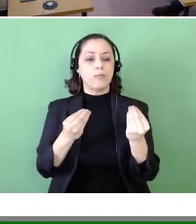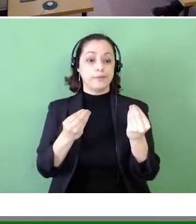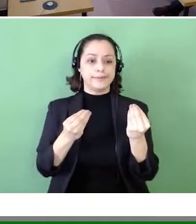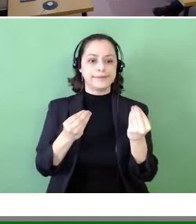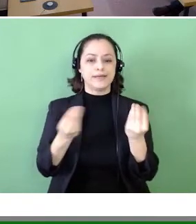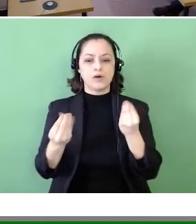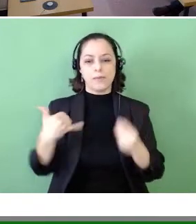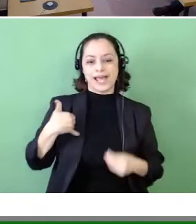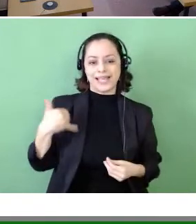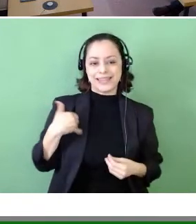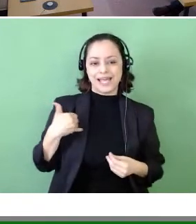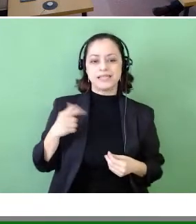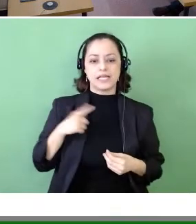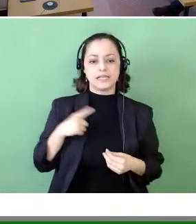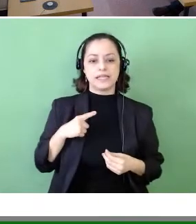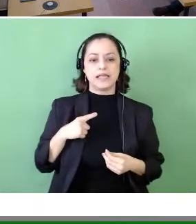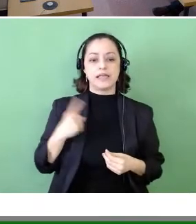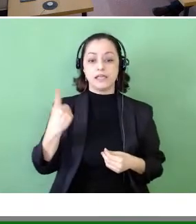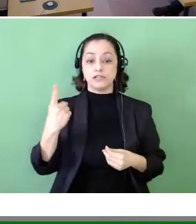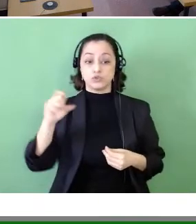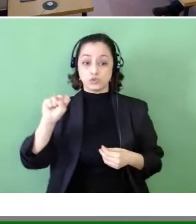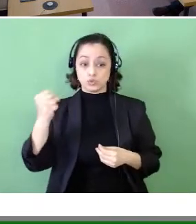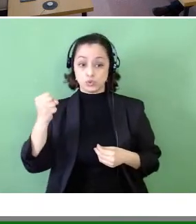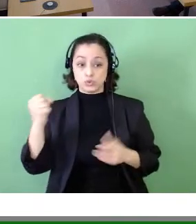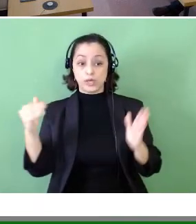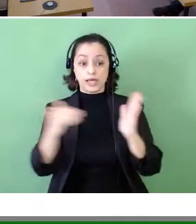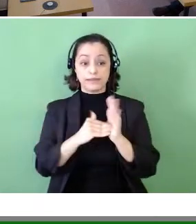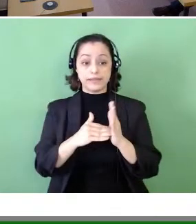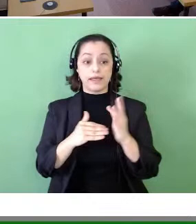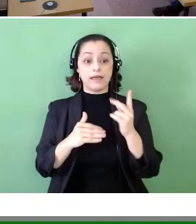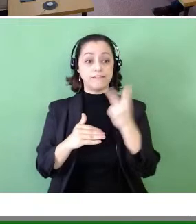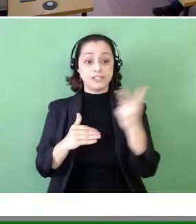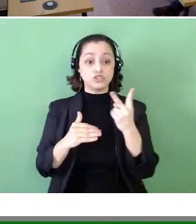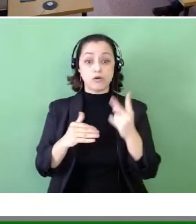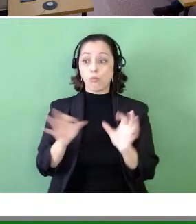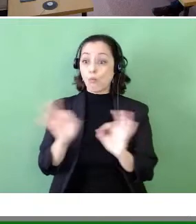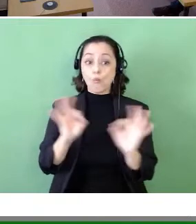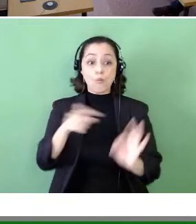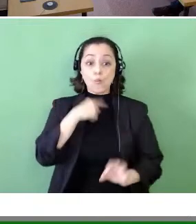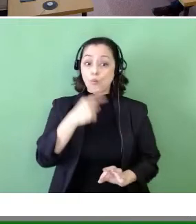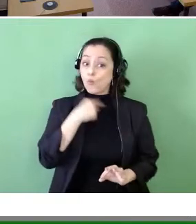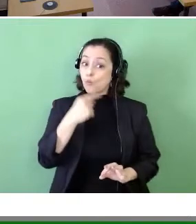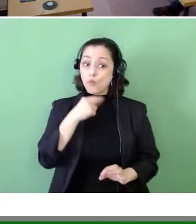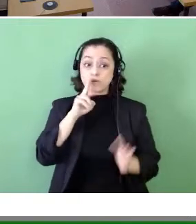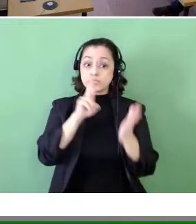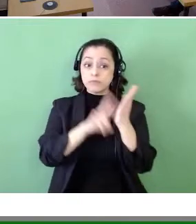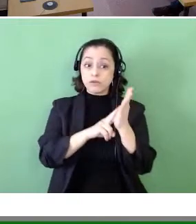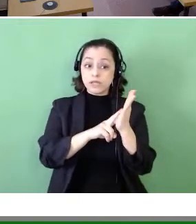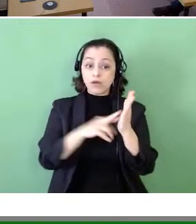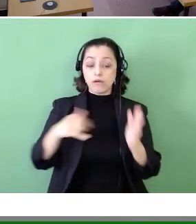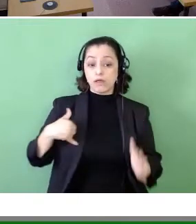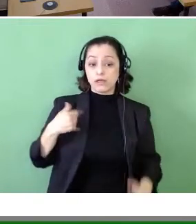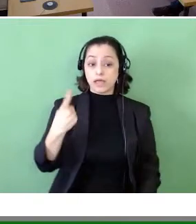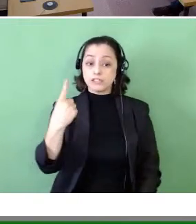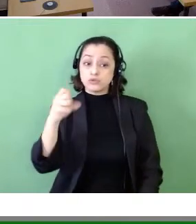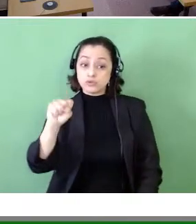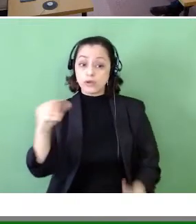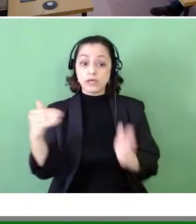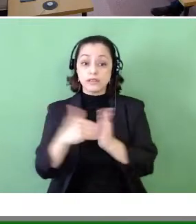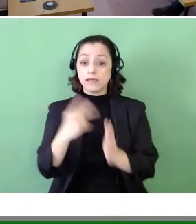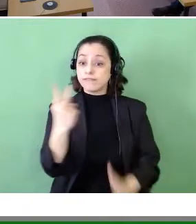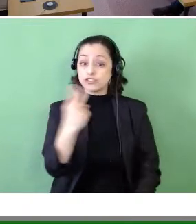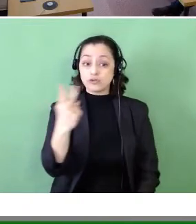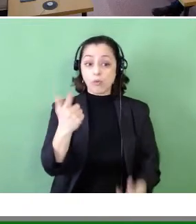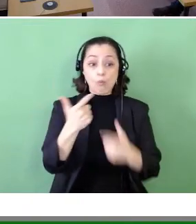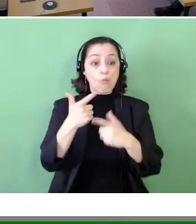opción de 18 hasta 22 años. Y nadie ha apuntado esta alternativa,